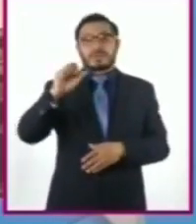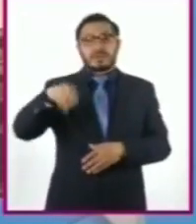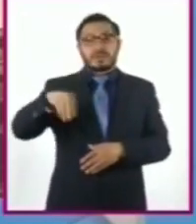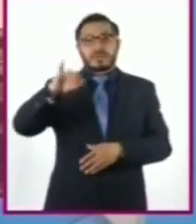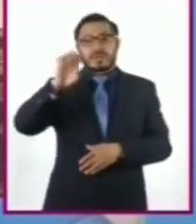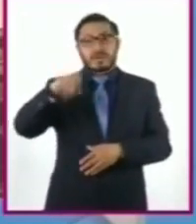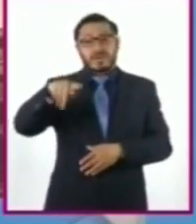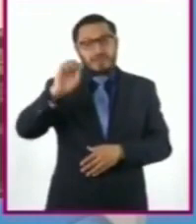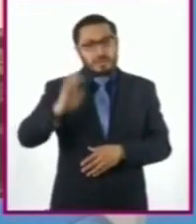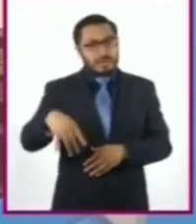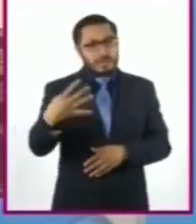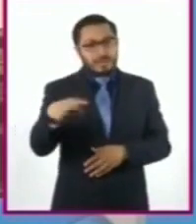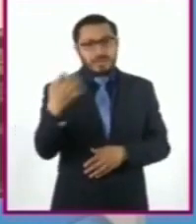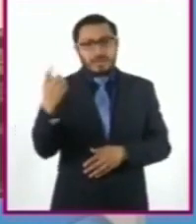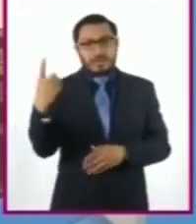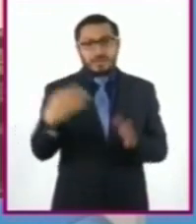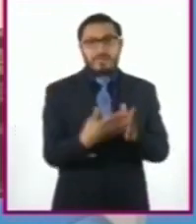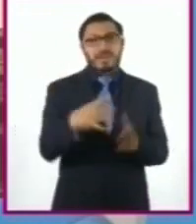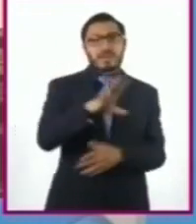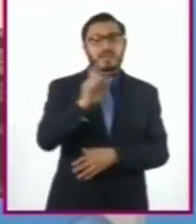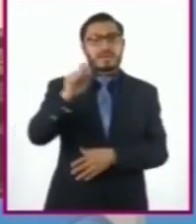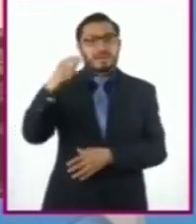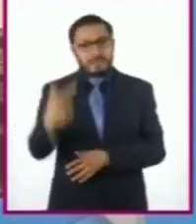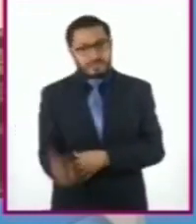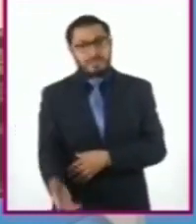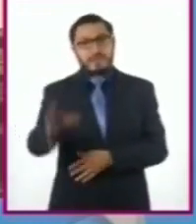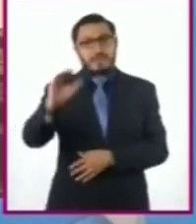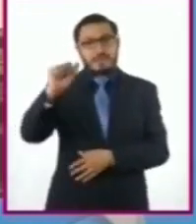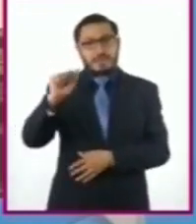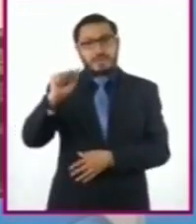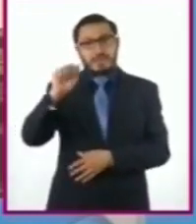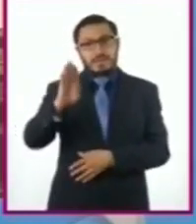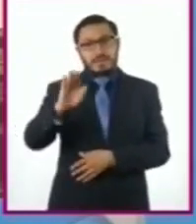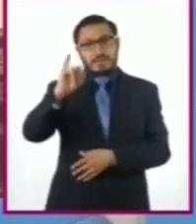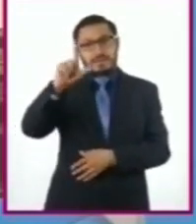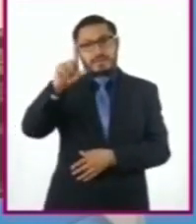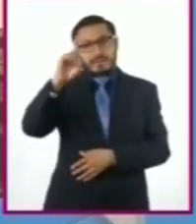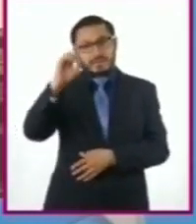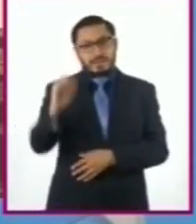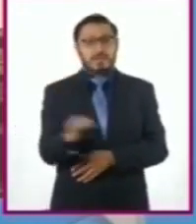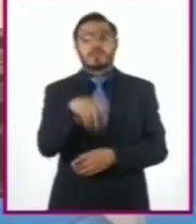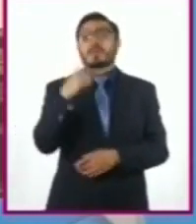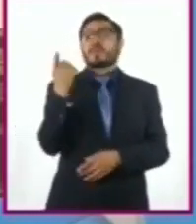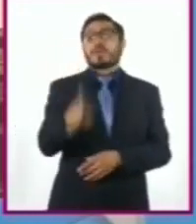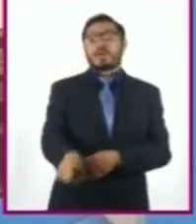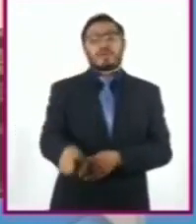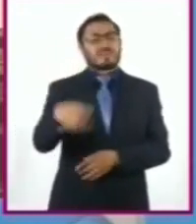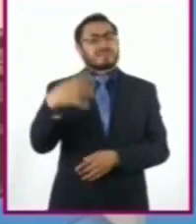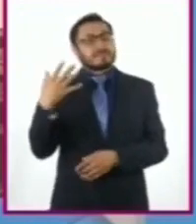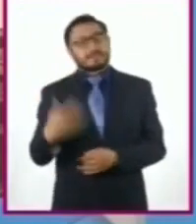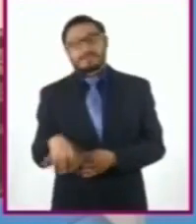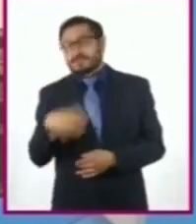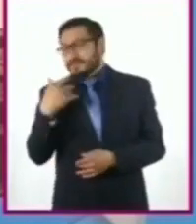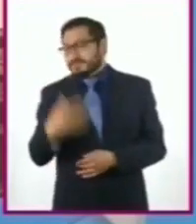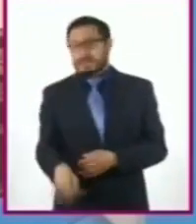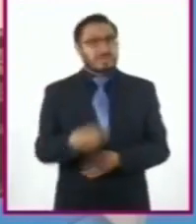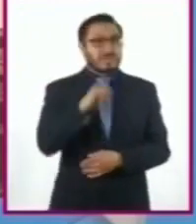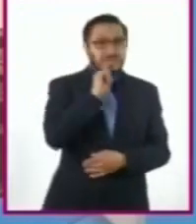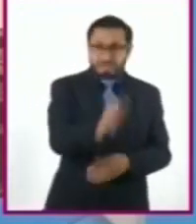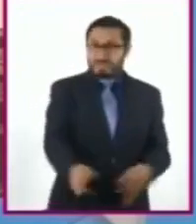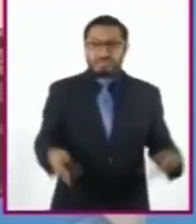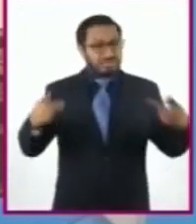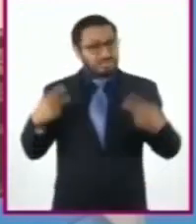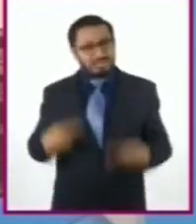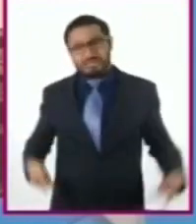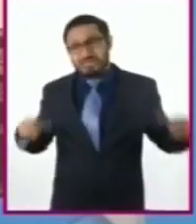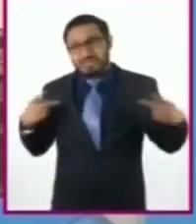de 1527, el Cabildo ordenó, mediante un pregón, que ninguna persona